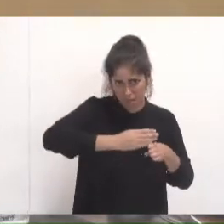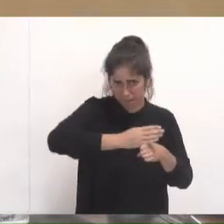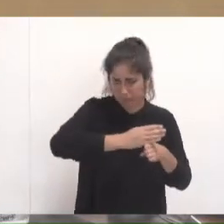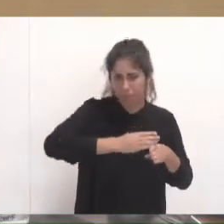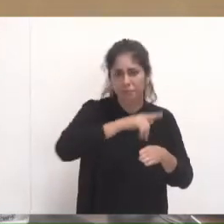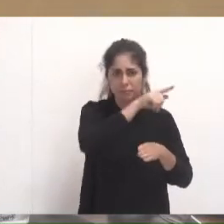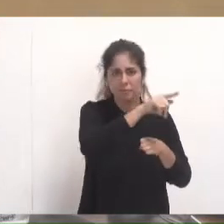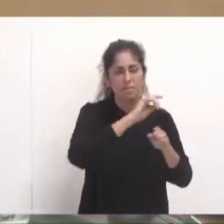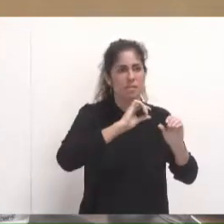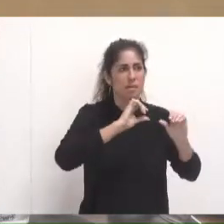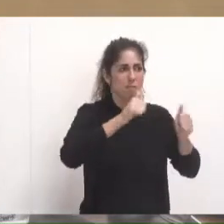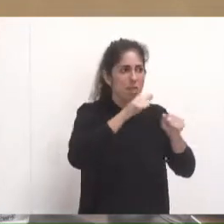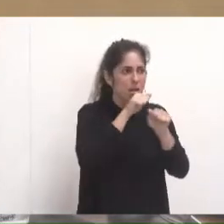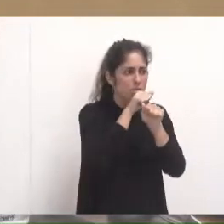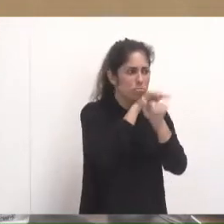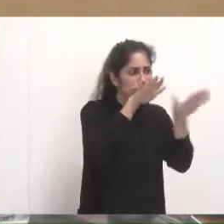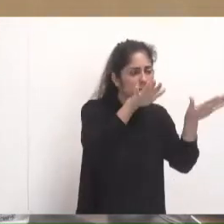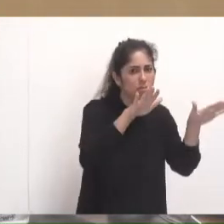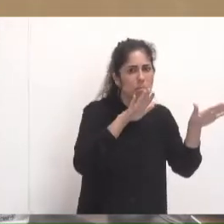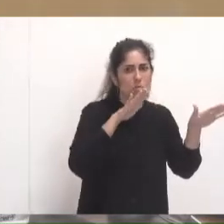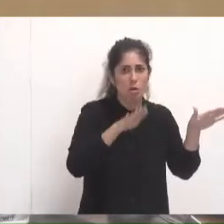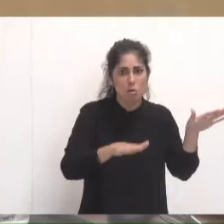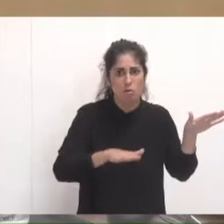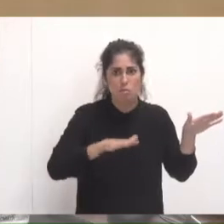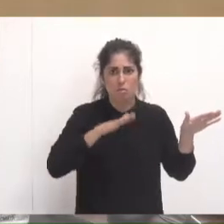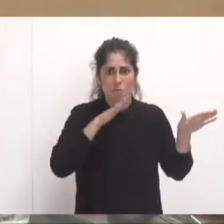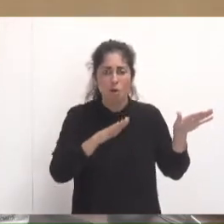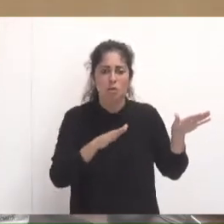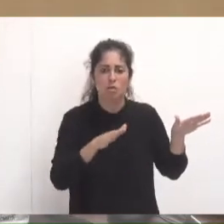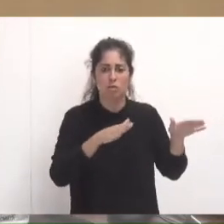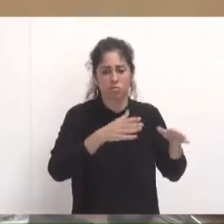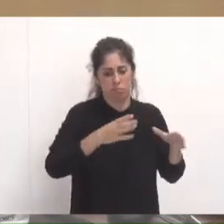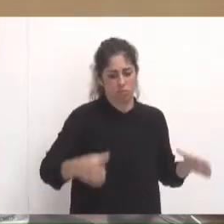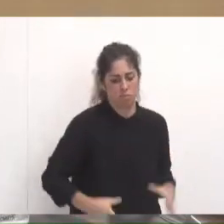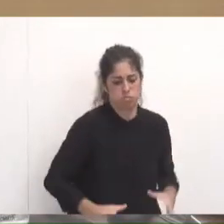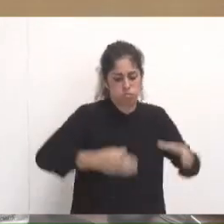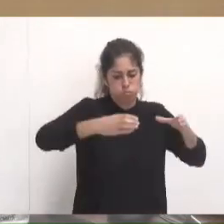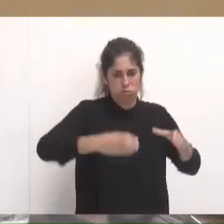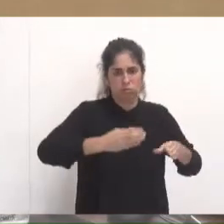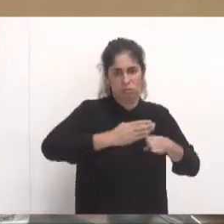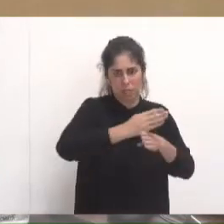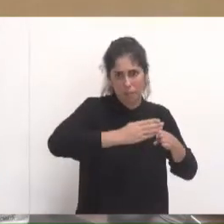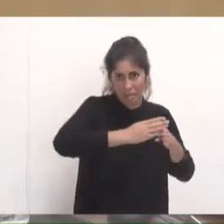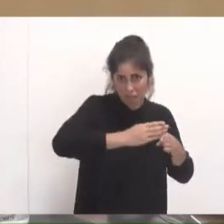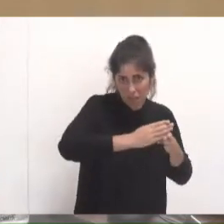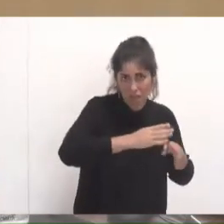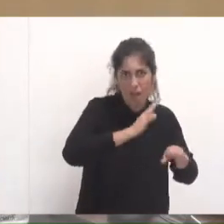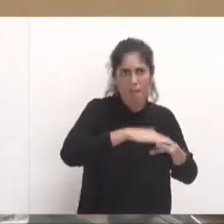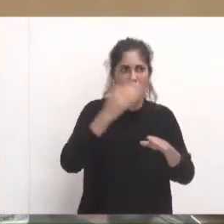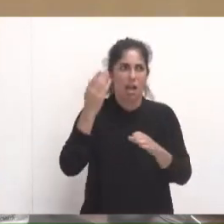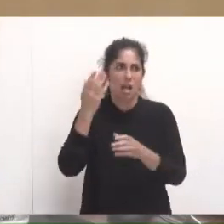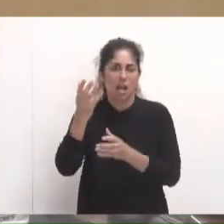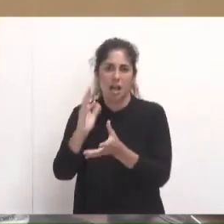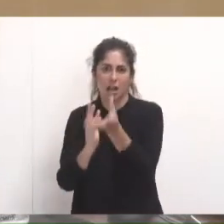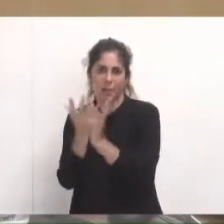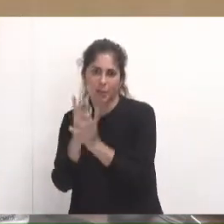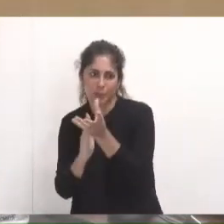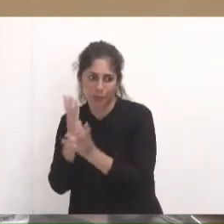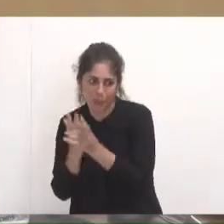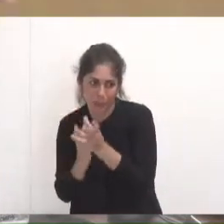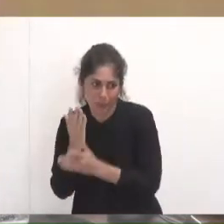La gente iba a coger, dice el profesor Gajú, tocones de madera pues para las chimeneas, para la calefacción, y en esos